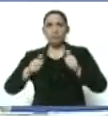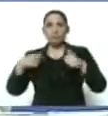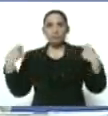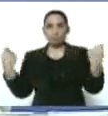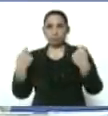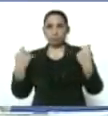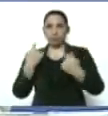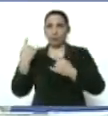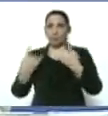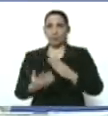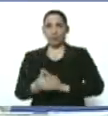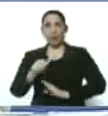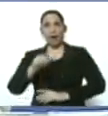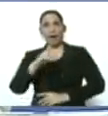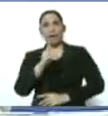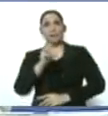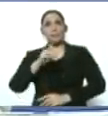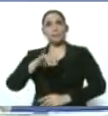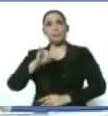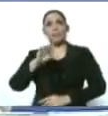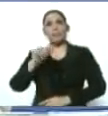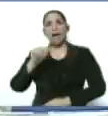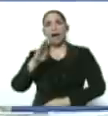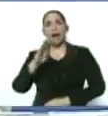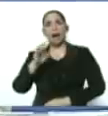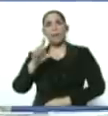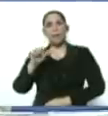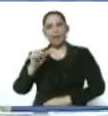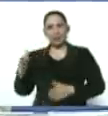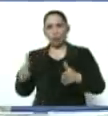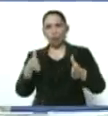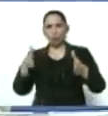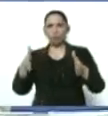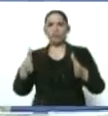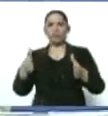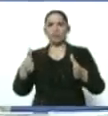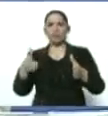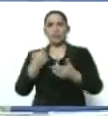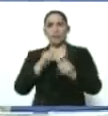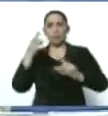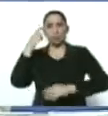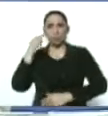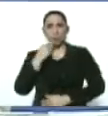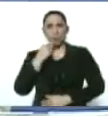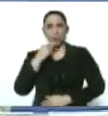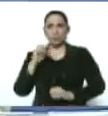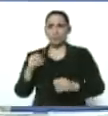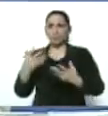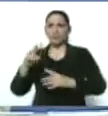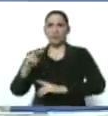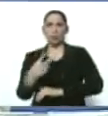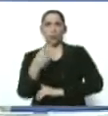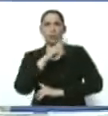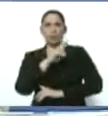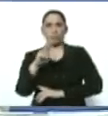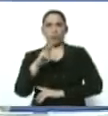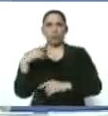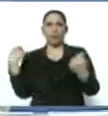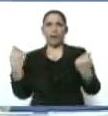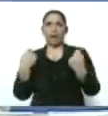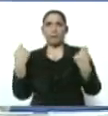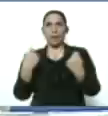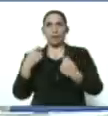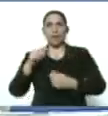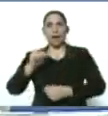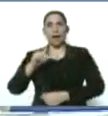campaña admirable, conducida por el libertador Simón Bolívar, que nos llevó a la Segunda República. La campaña